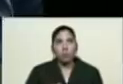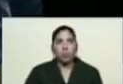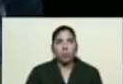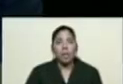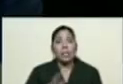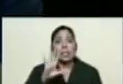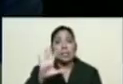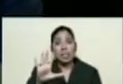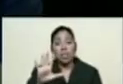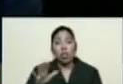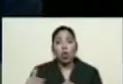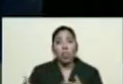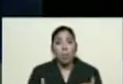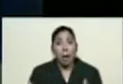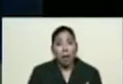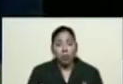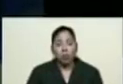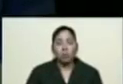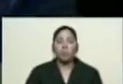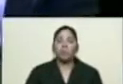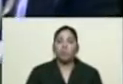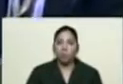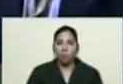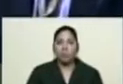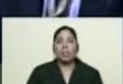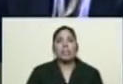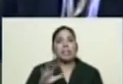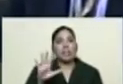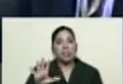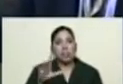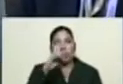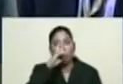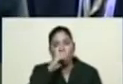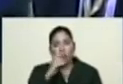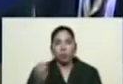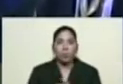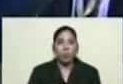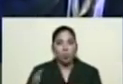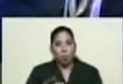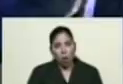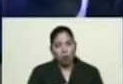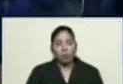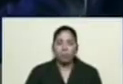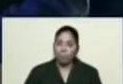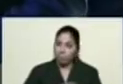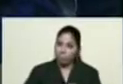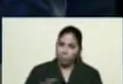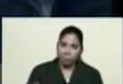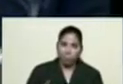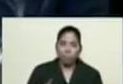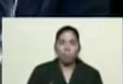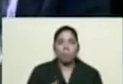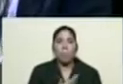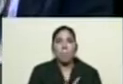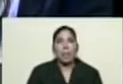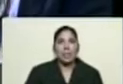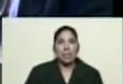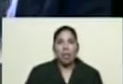de marzo, 5 años de la partida del comandante, presidente Hugo